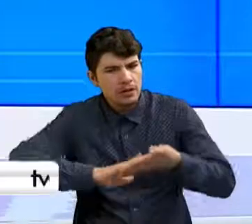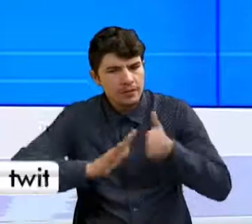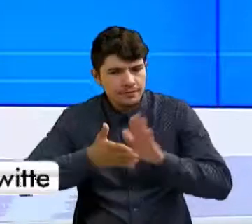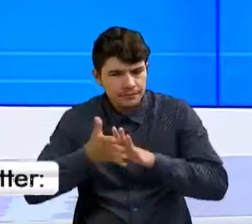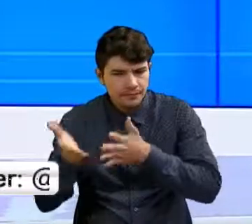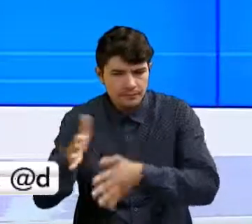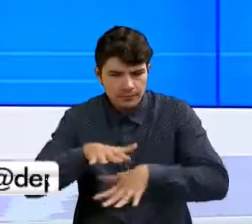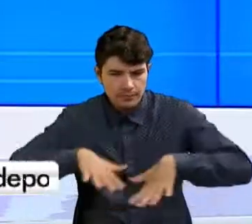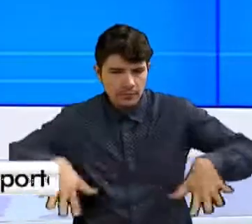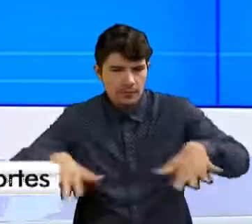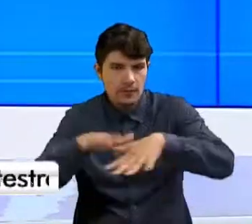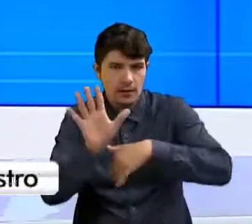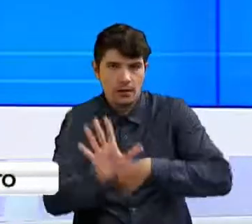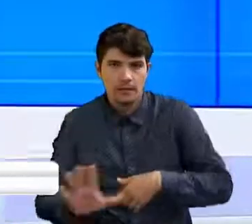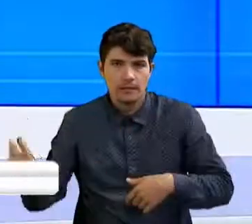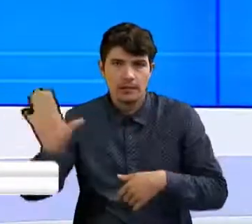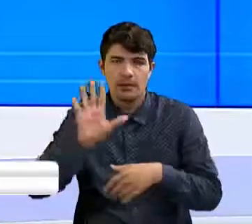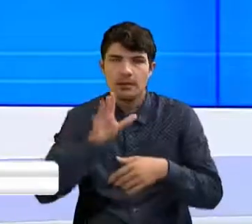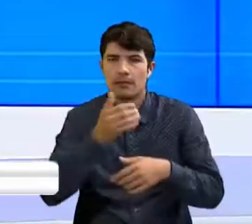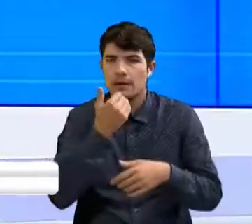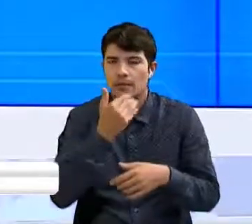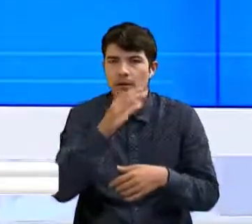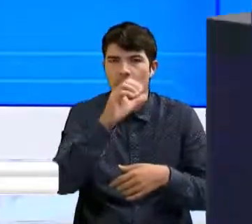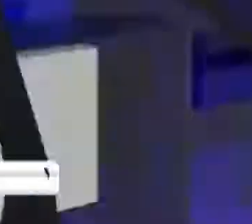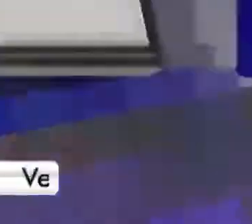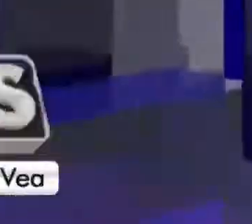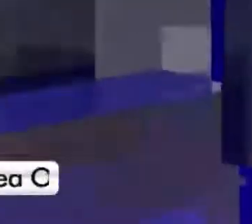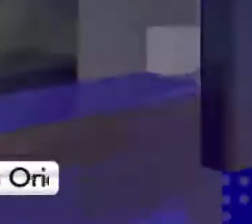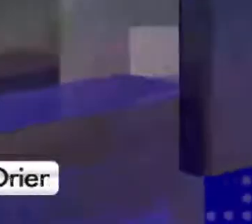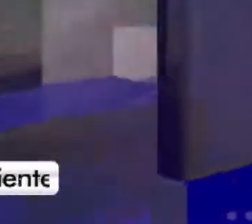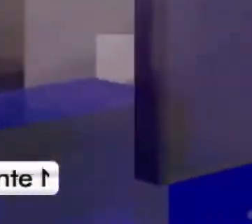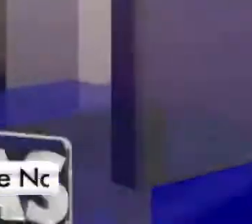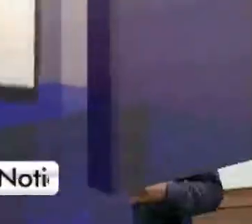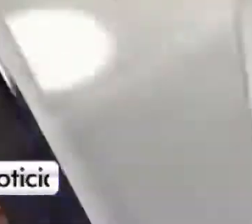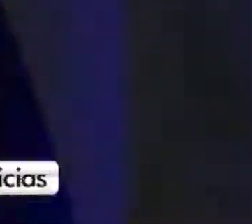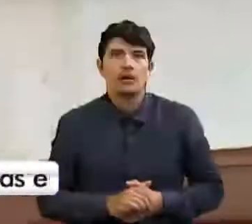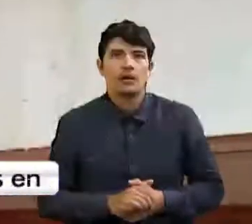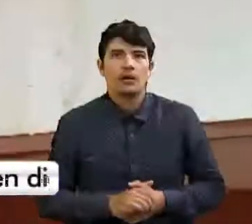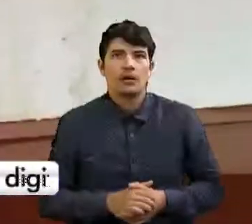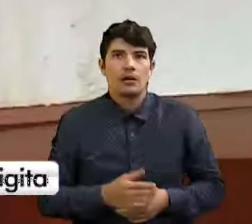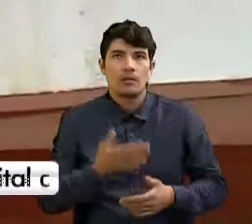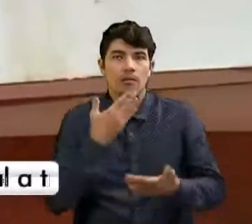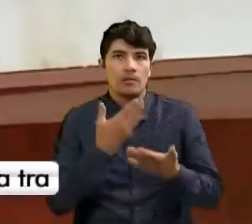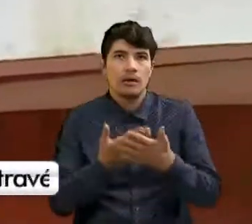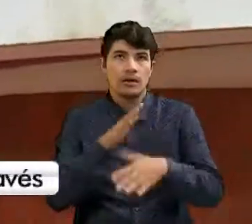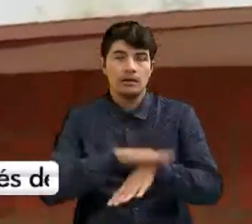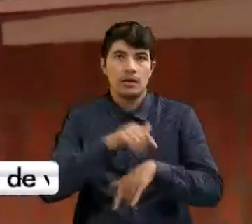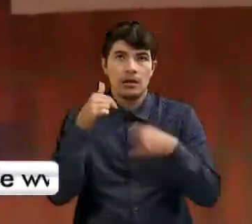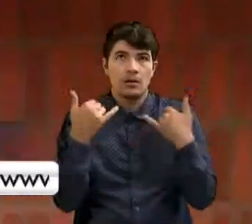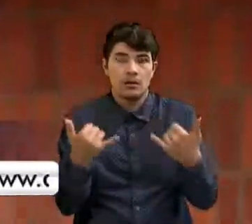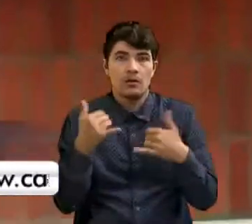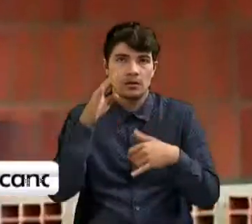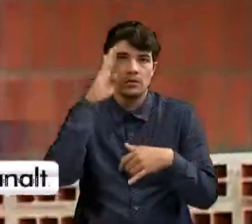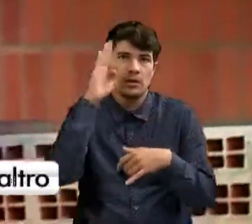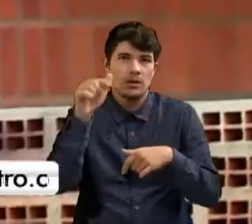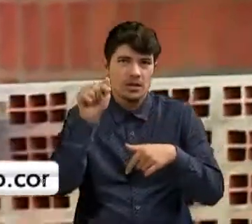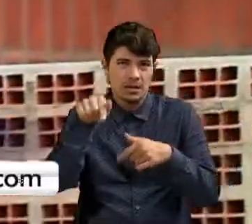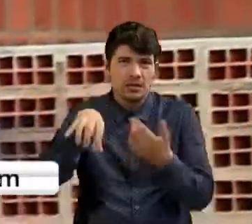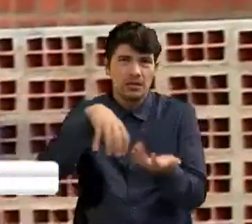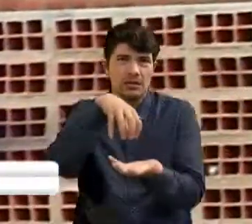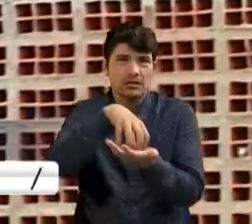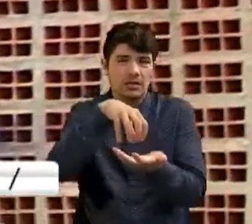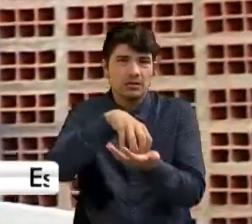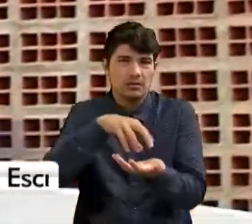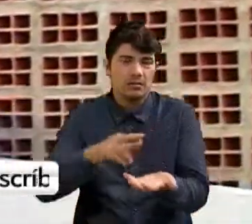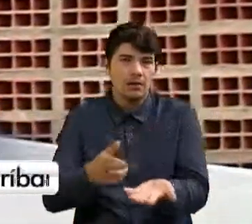en zonas del departamento como el catatumbo televidentes muy buenas tardes hoy lo saludamos desde el centro regional de atención y reparación a las víctimas